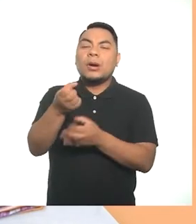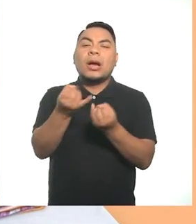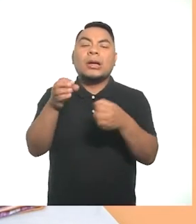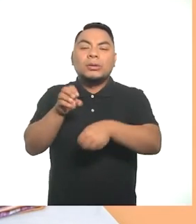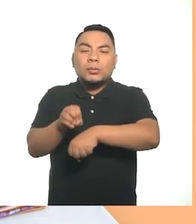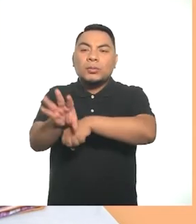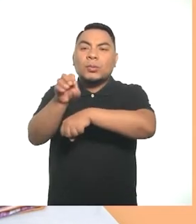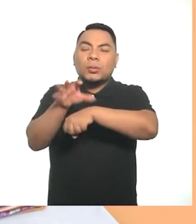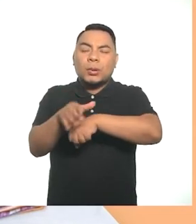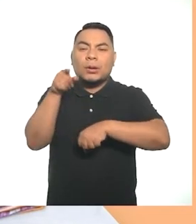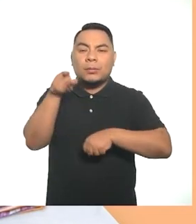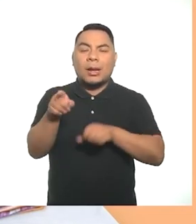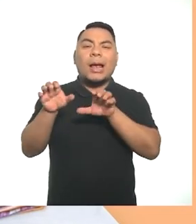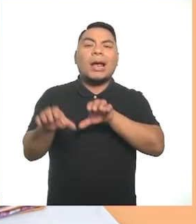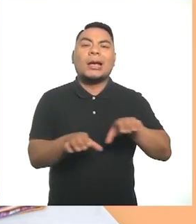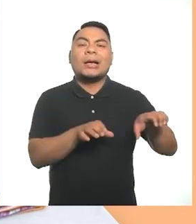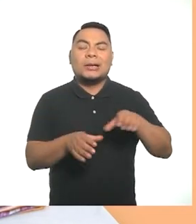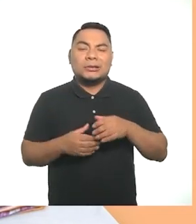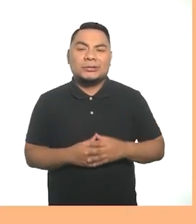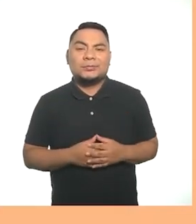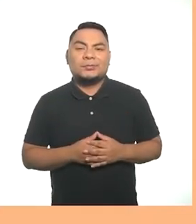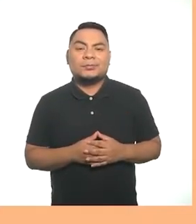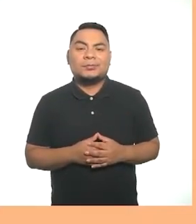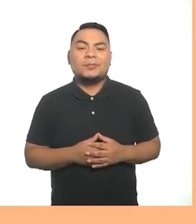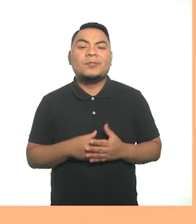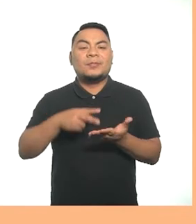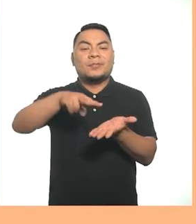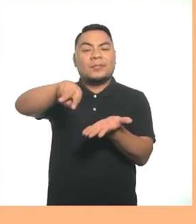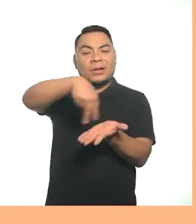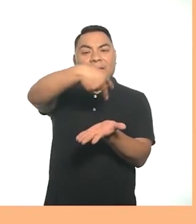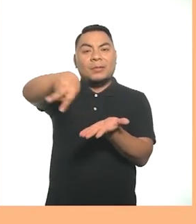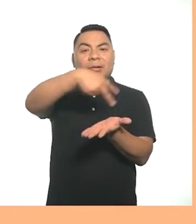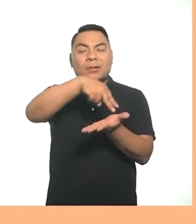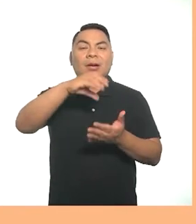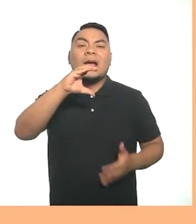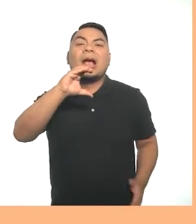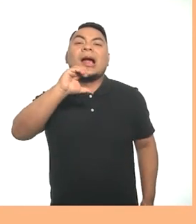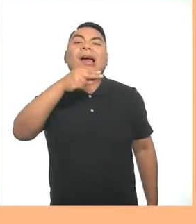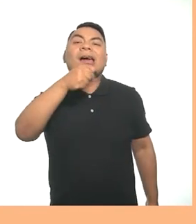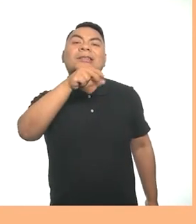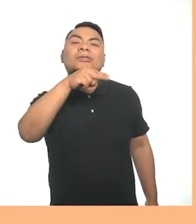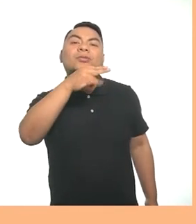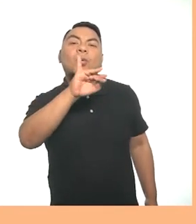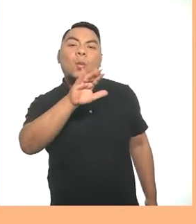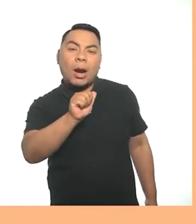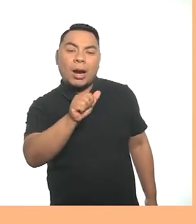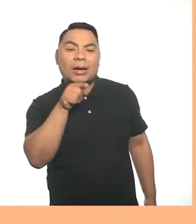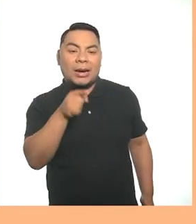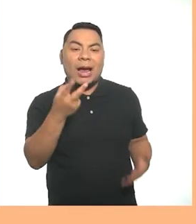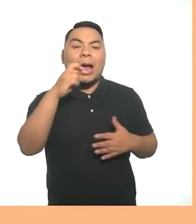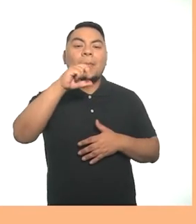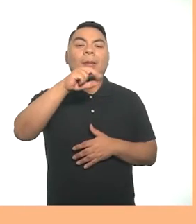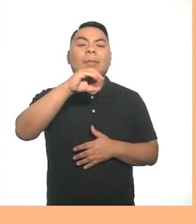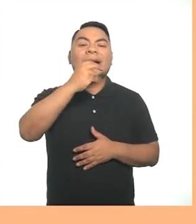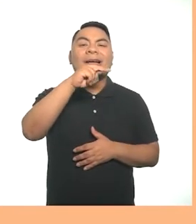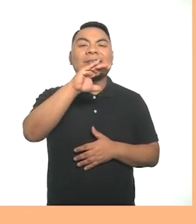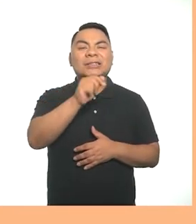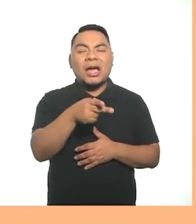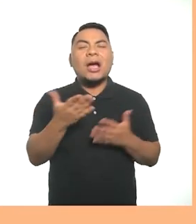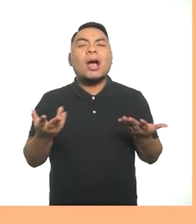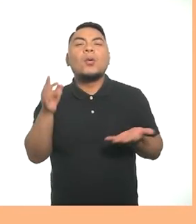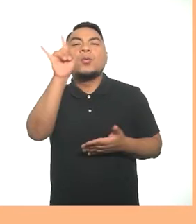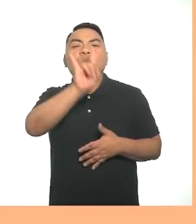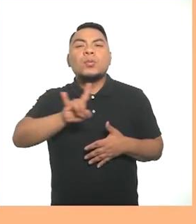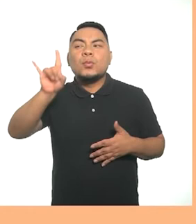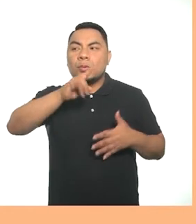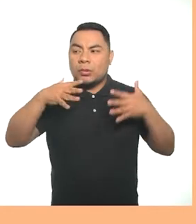compartiremos algunas sugerencias para la actividad Bailamos Cashua de Pampa Cancha